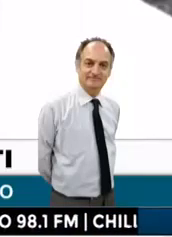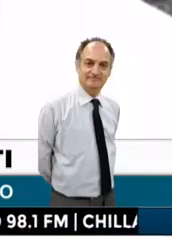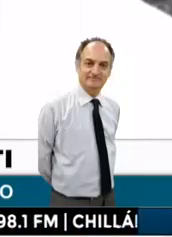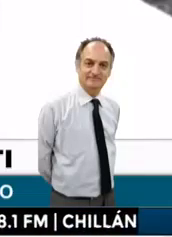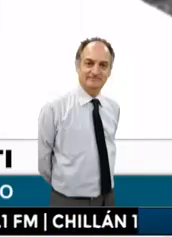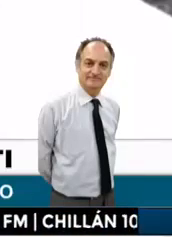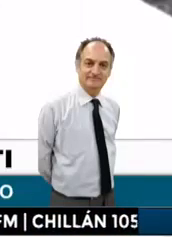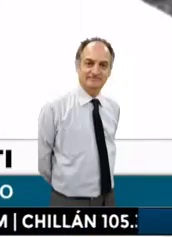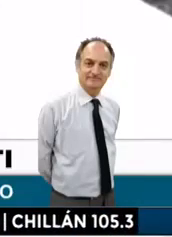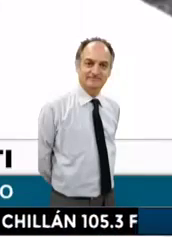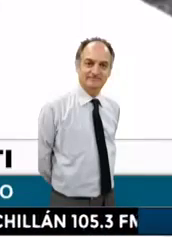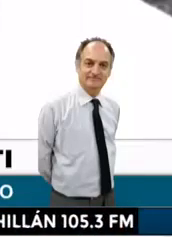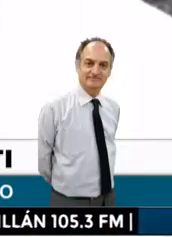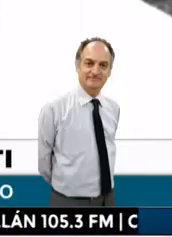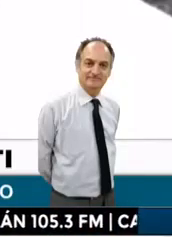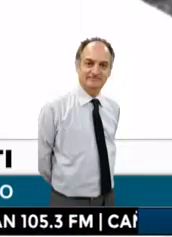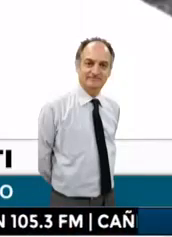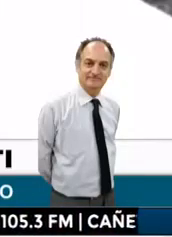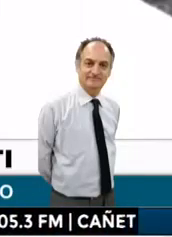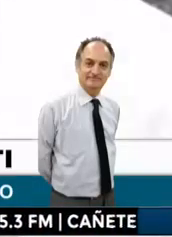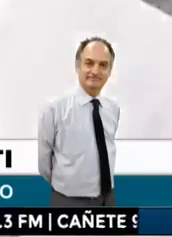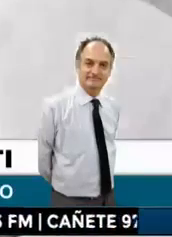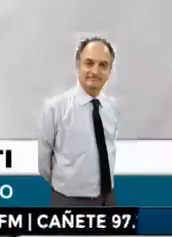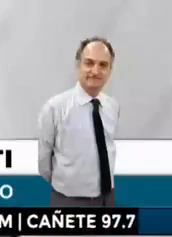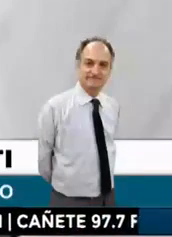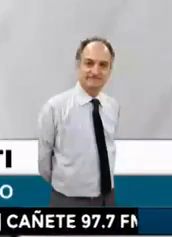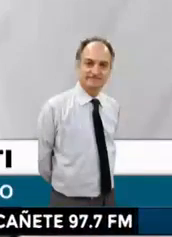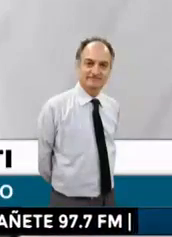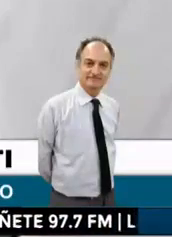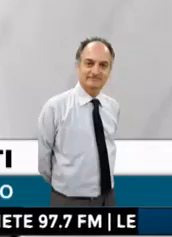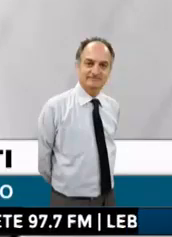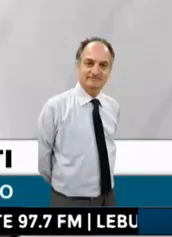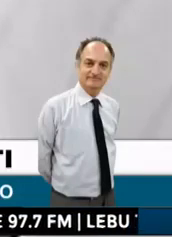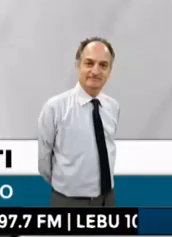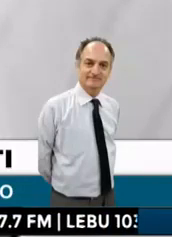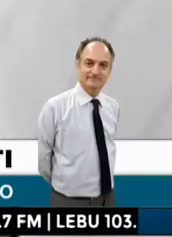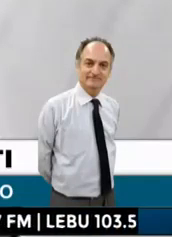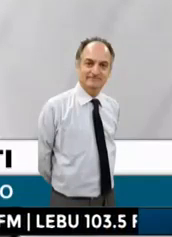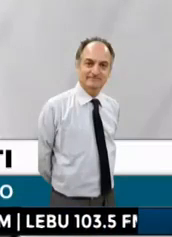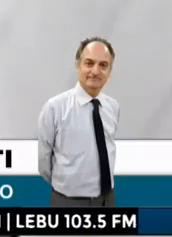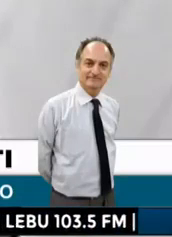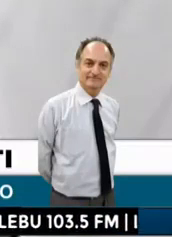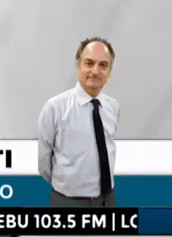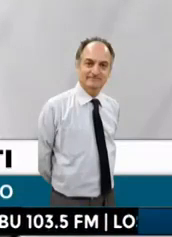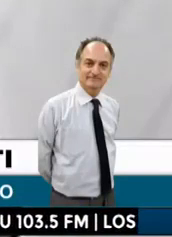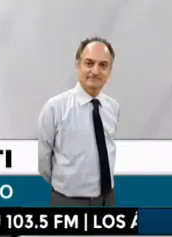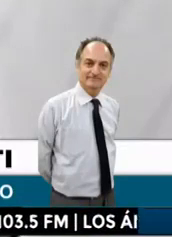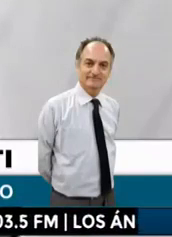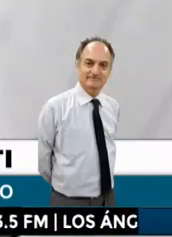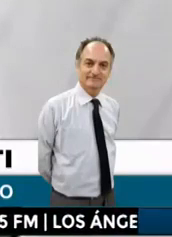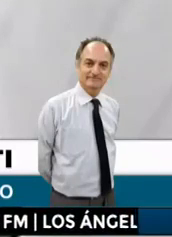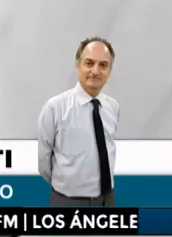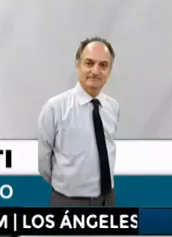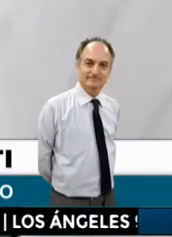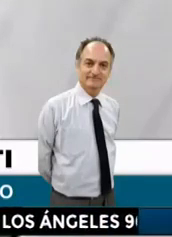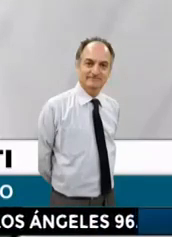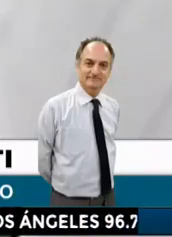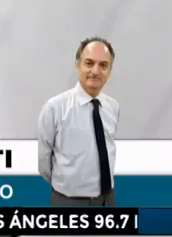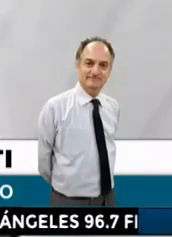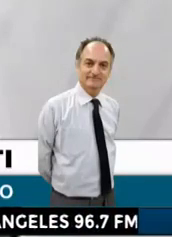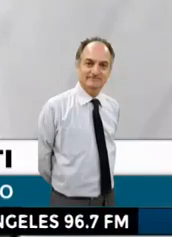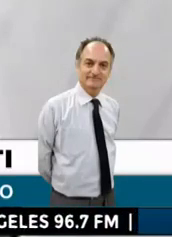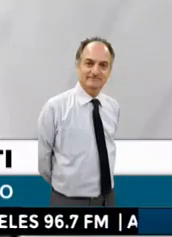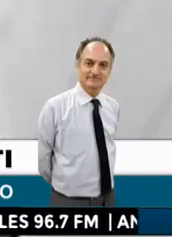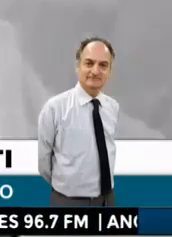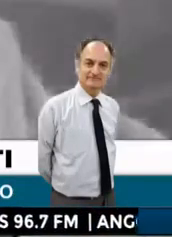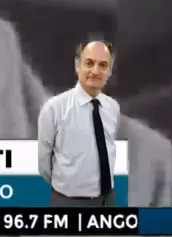demasiado alta. Digo demasiado alta porque de verdad es demasiado alta. Ha fallecido, su familia pide